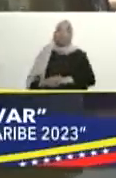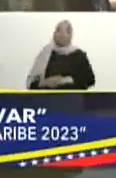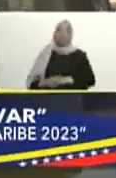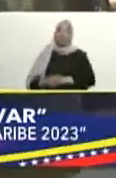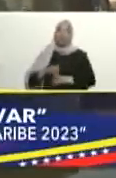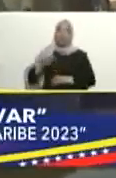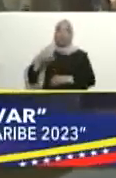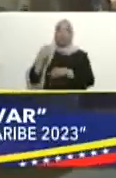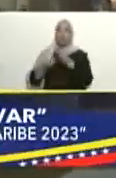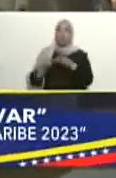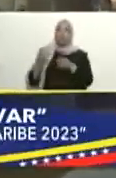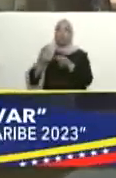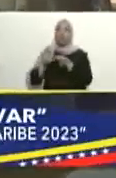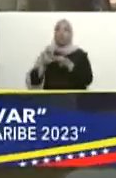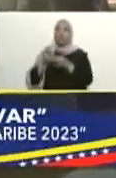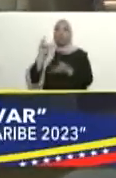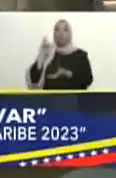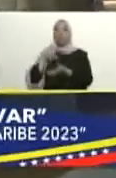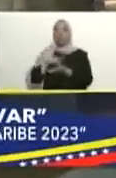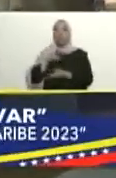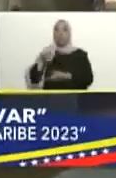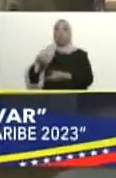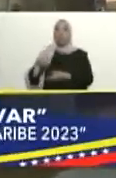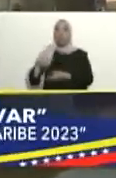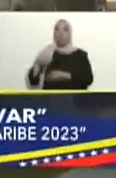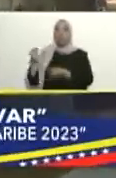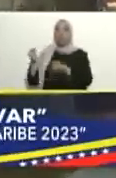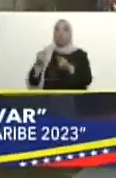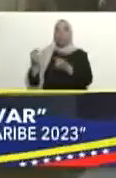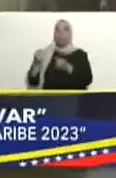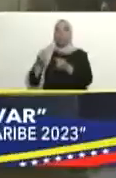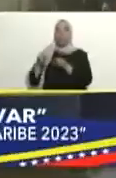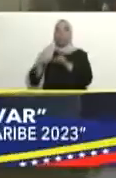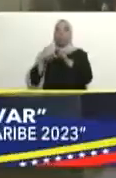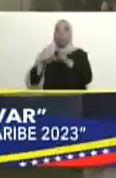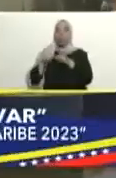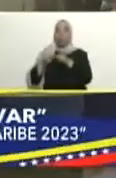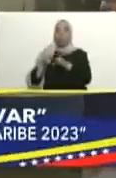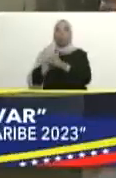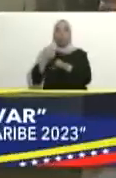Díganle que estamos unidos en un presente de batalla incesante